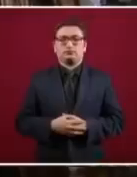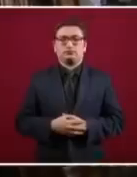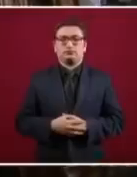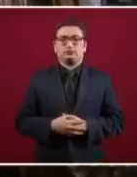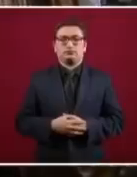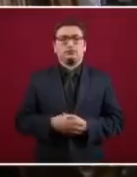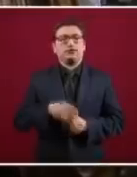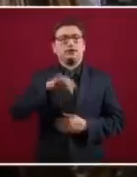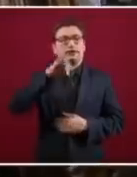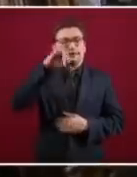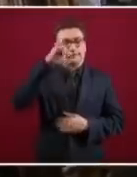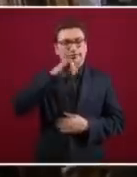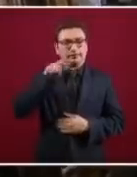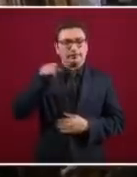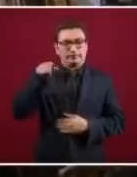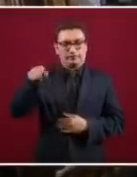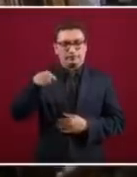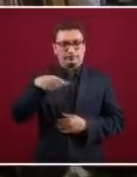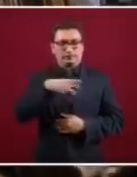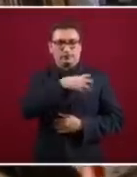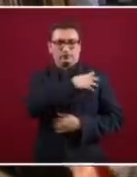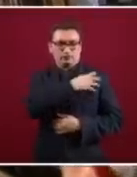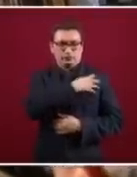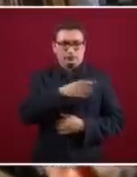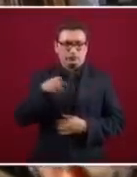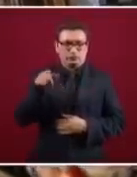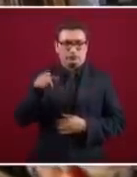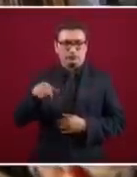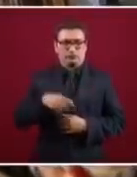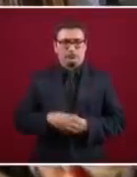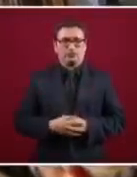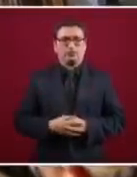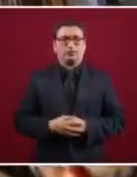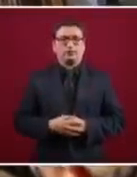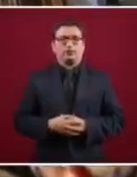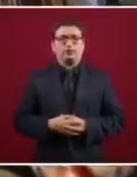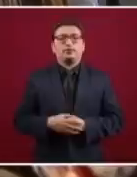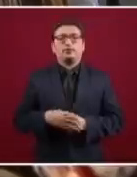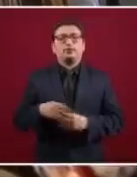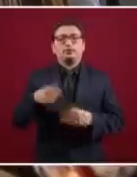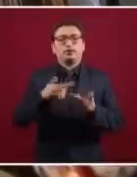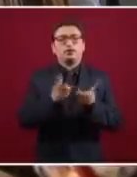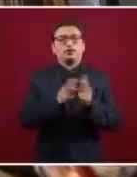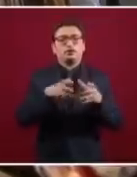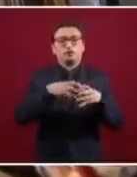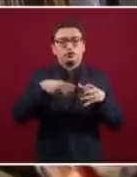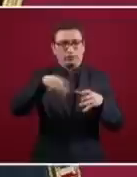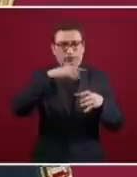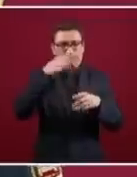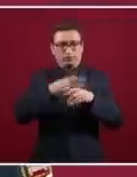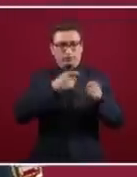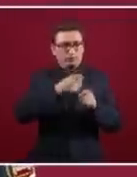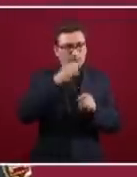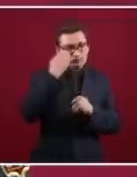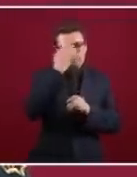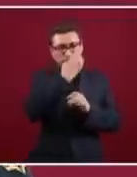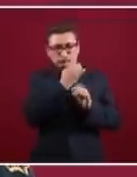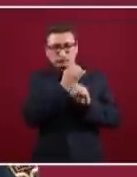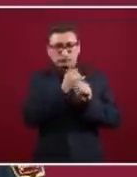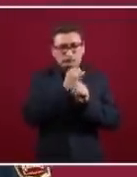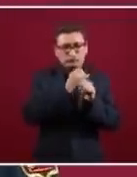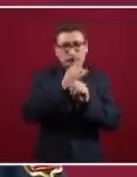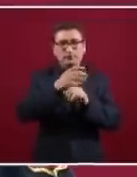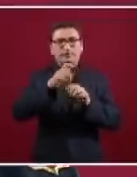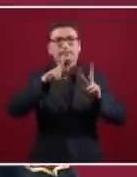el jefe el el que es el comandante del grupo de análisis de información del